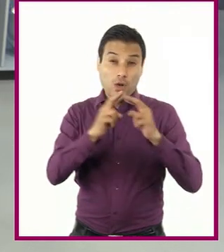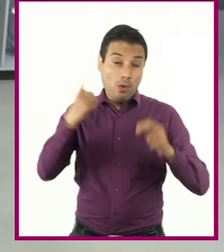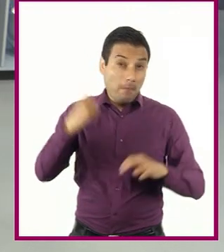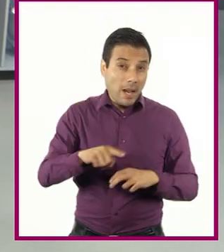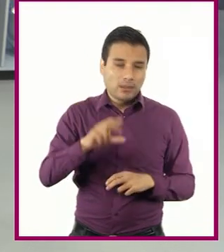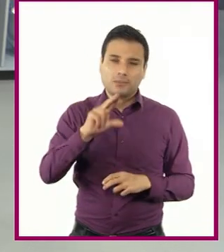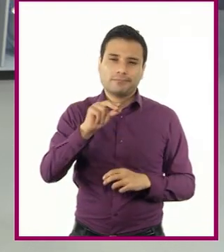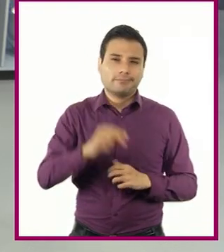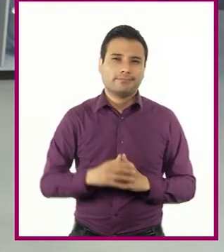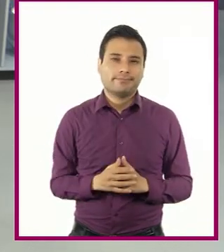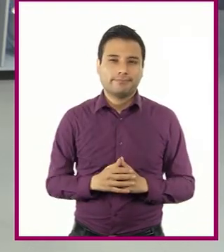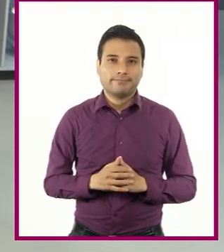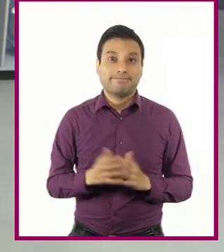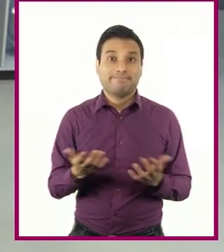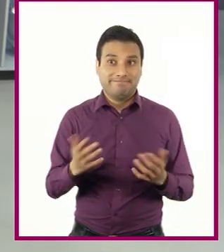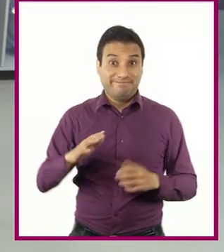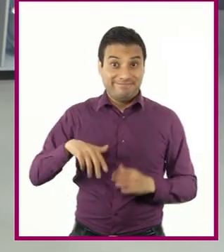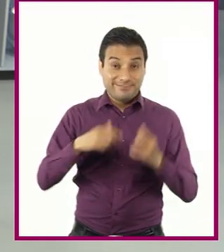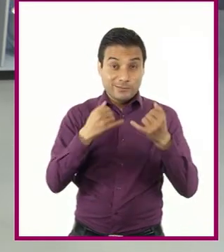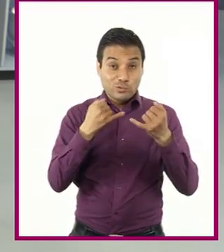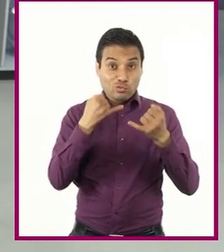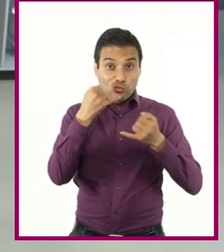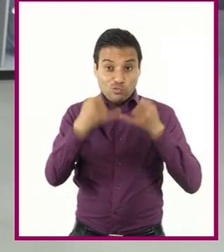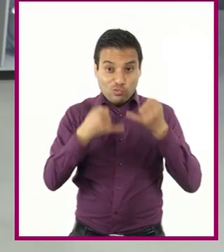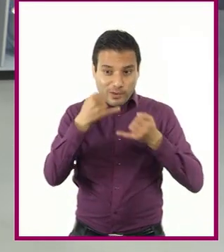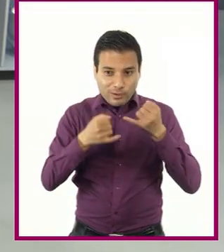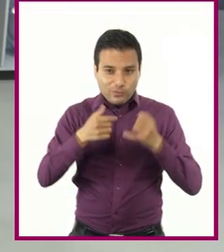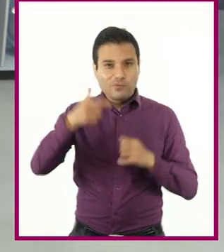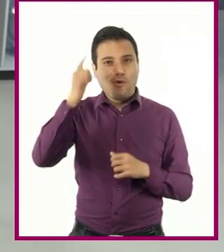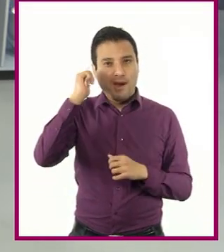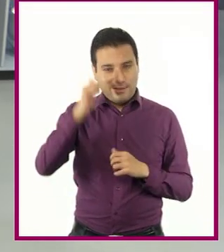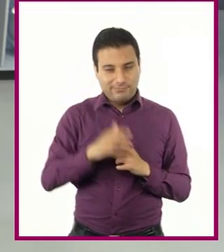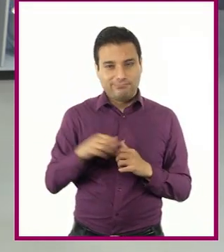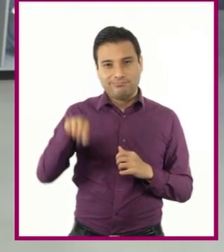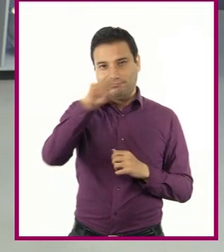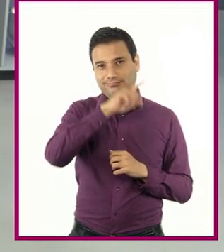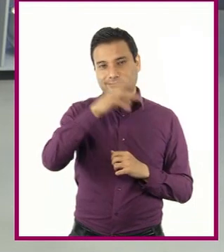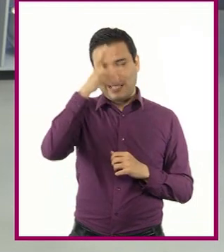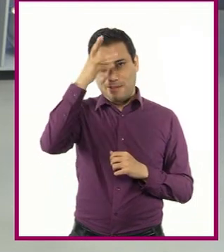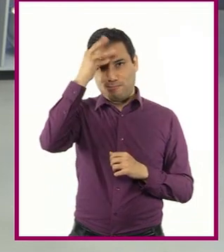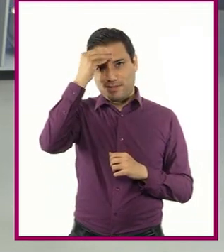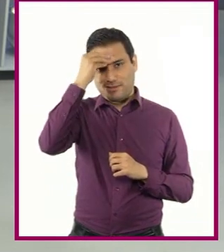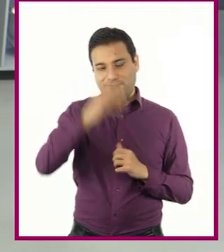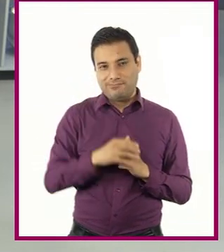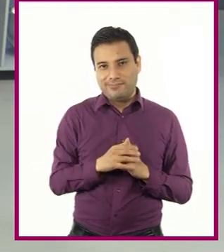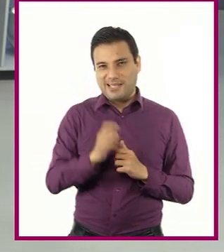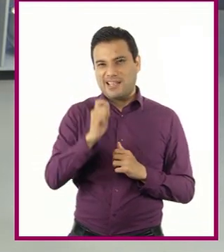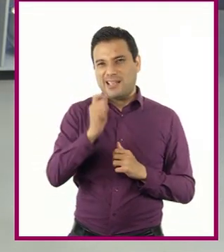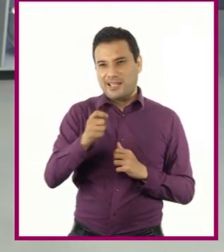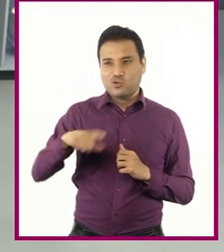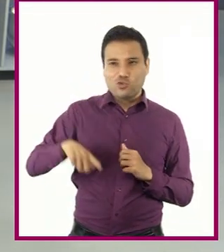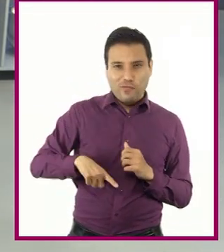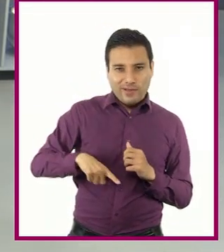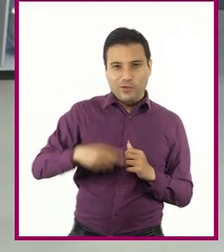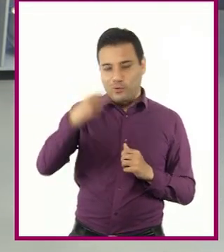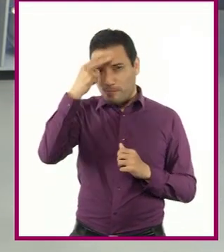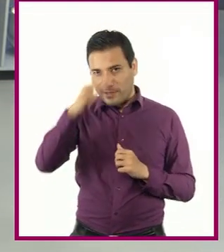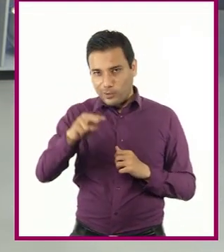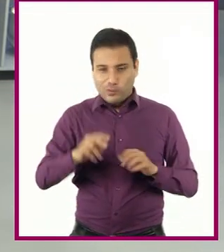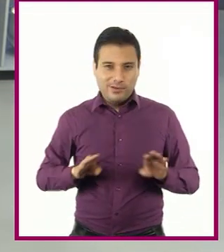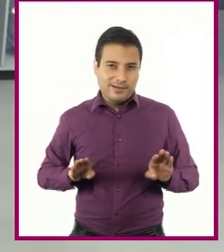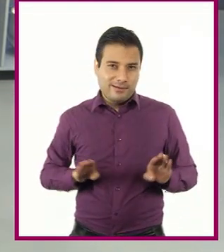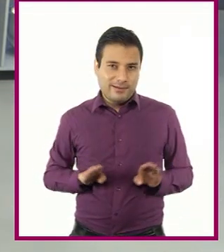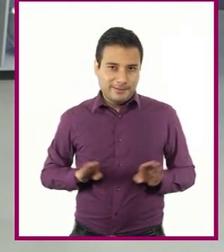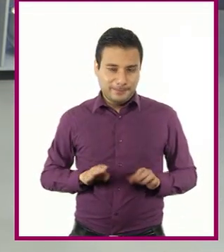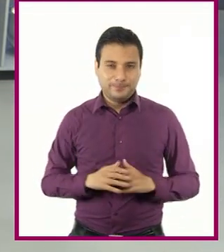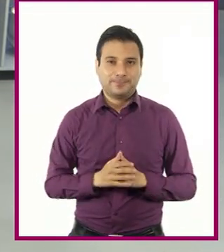alumnos, espero que con el juego anterior les haya sido más fácil identificar las principales características del Estado mexicano.